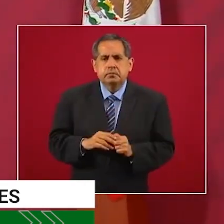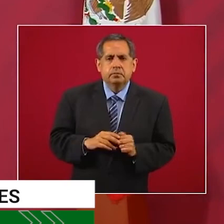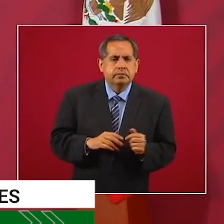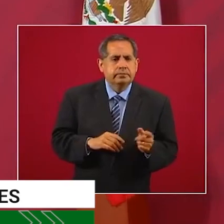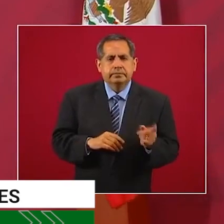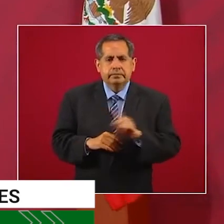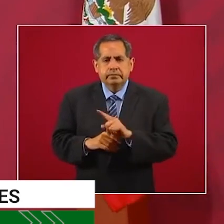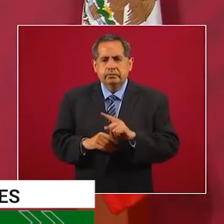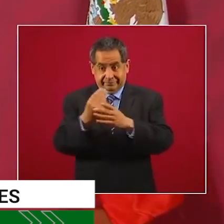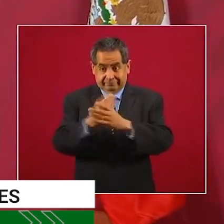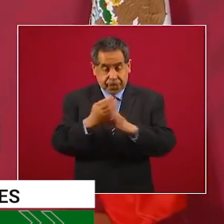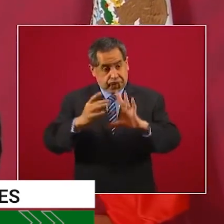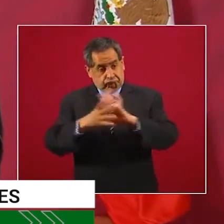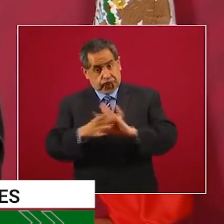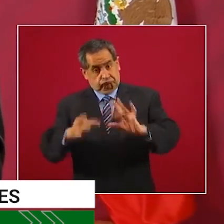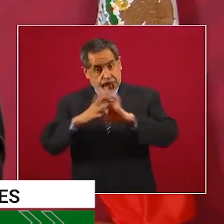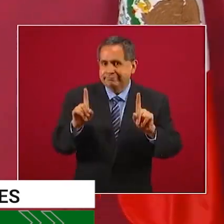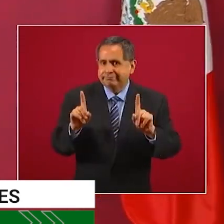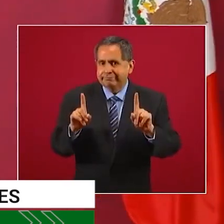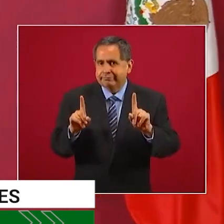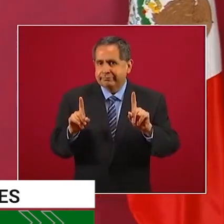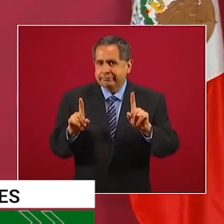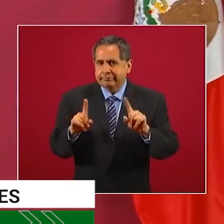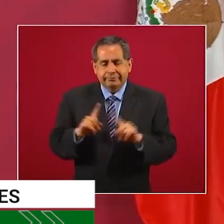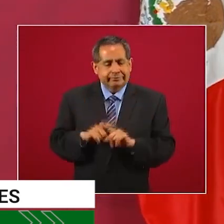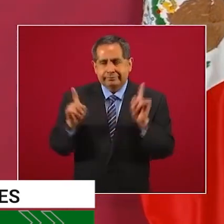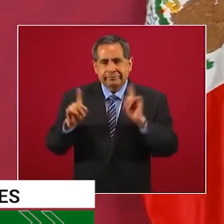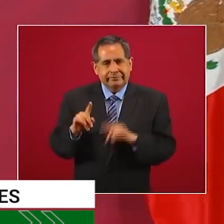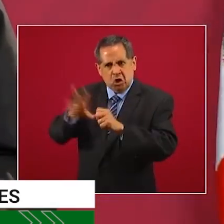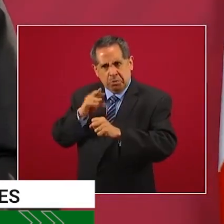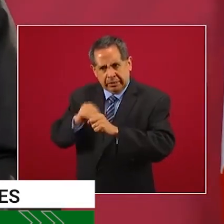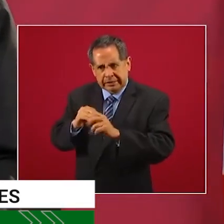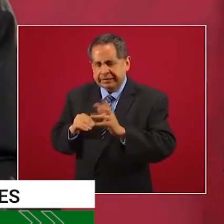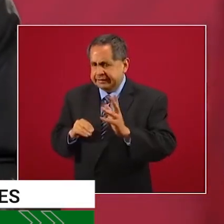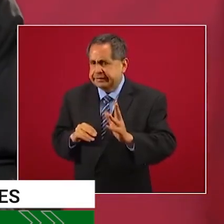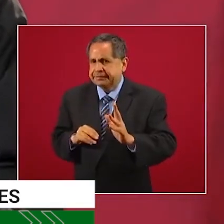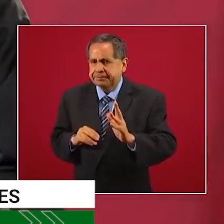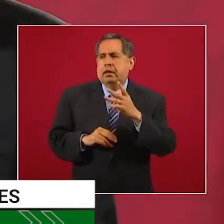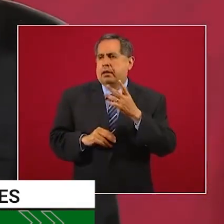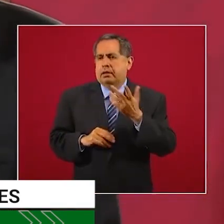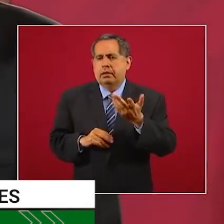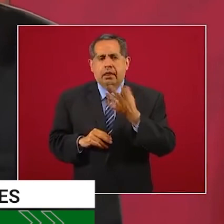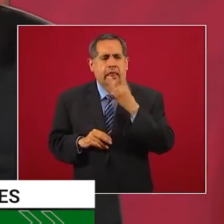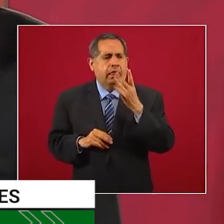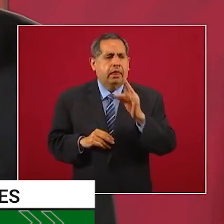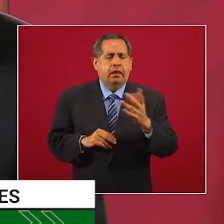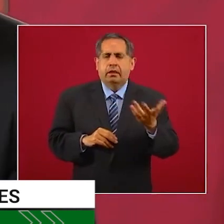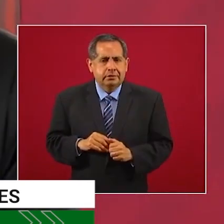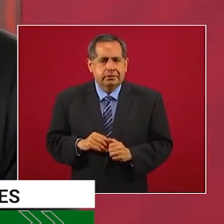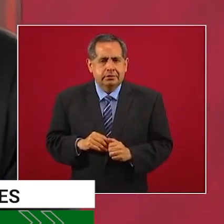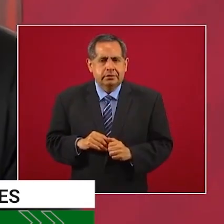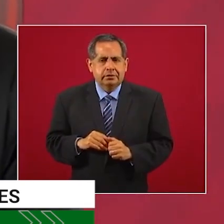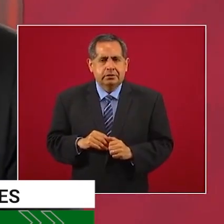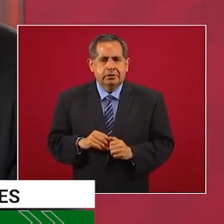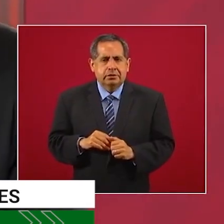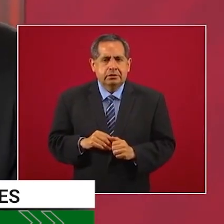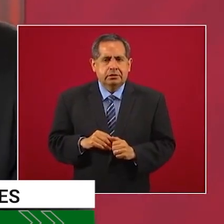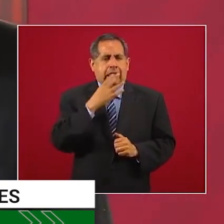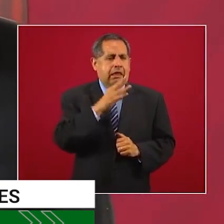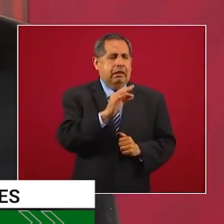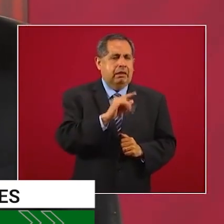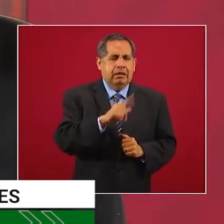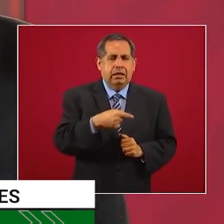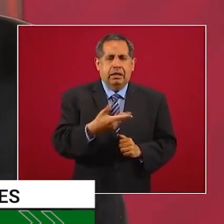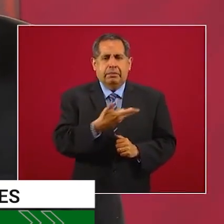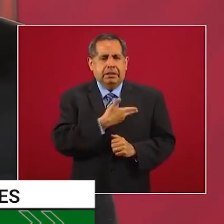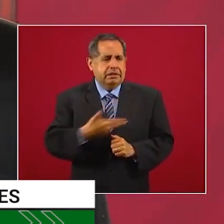Además, dar clases es algo especializado, no es como ser presidente